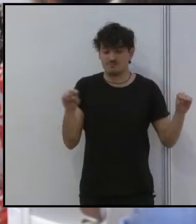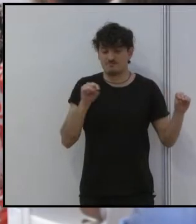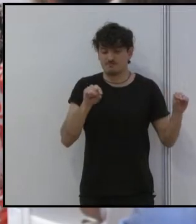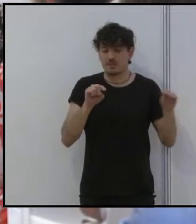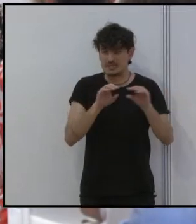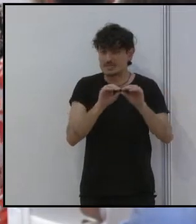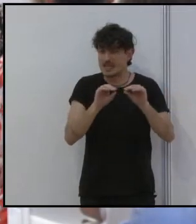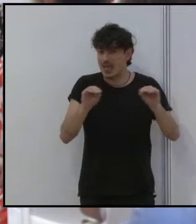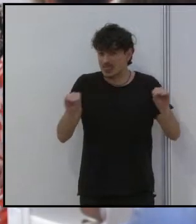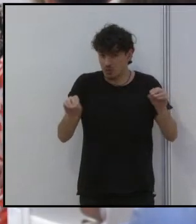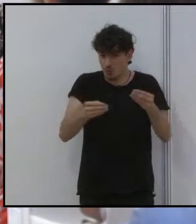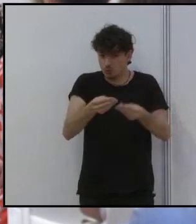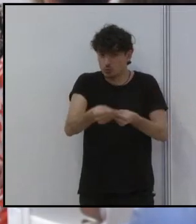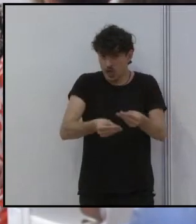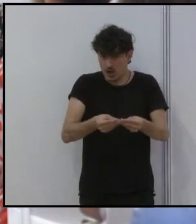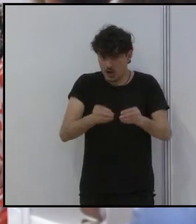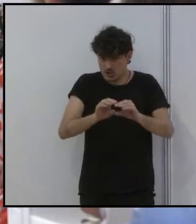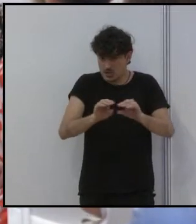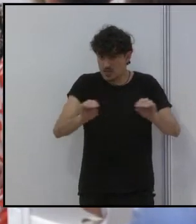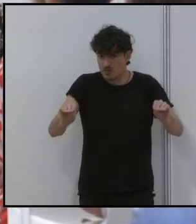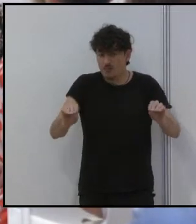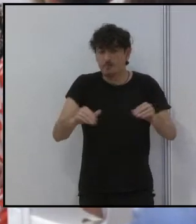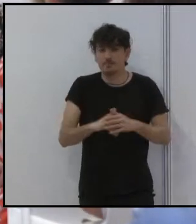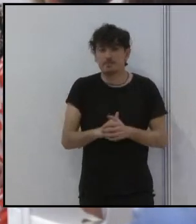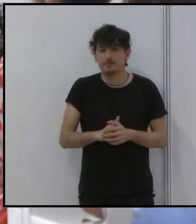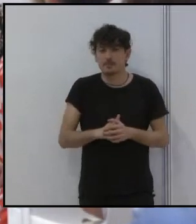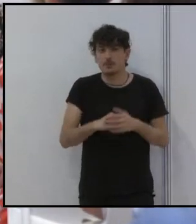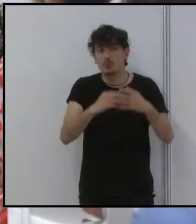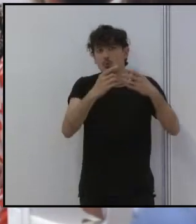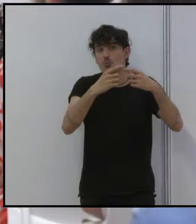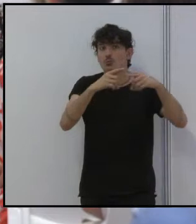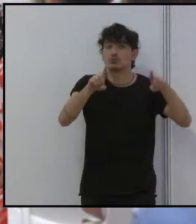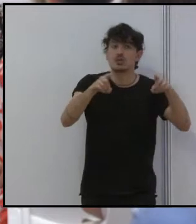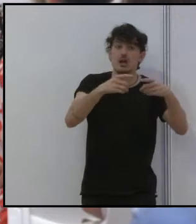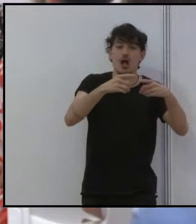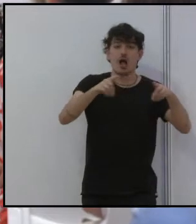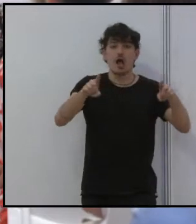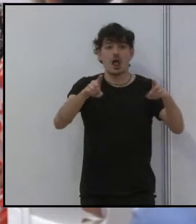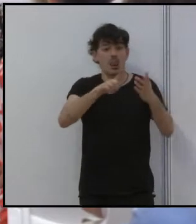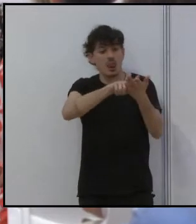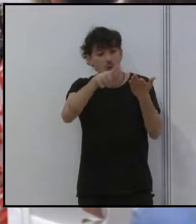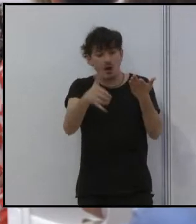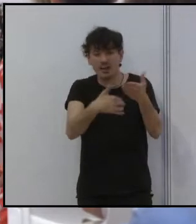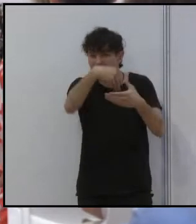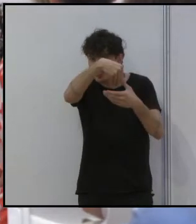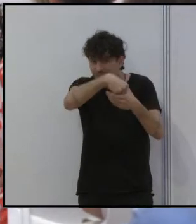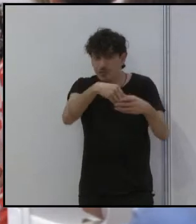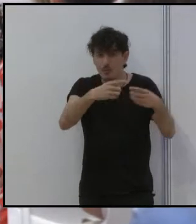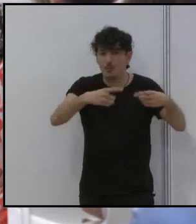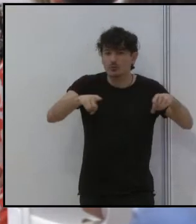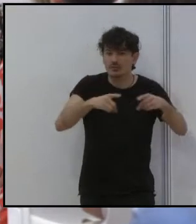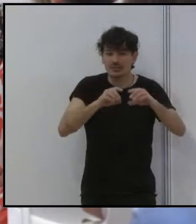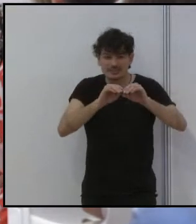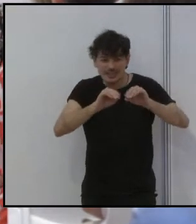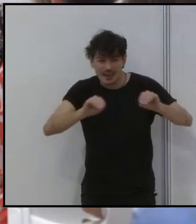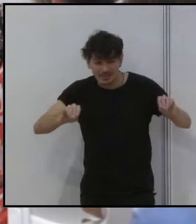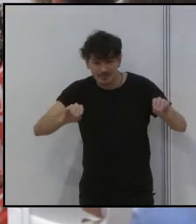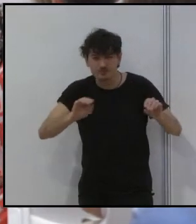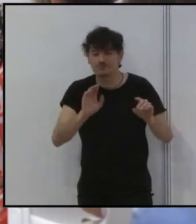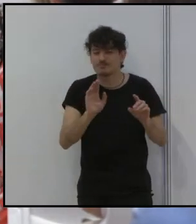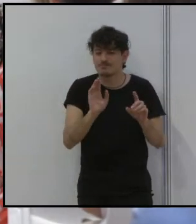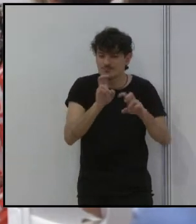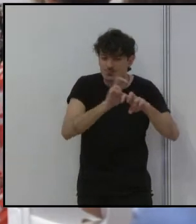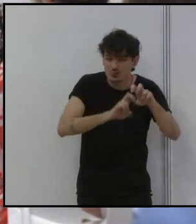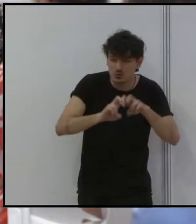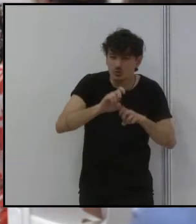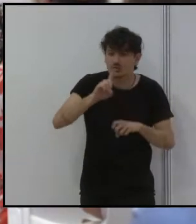que construye la música y la hondura del lenguaje. Busco la riqueza semántica